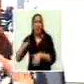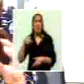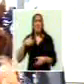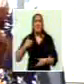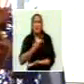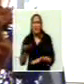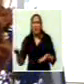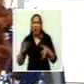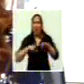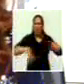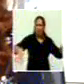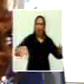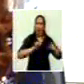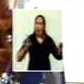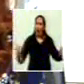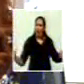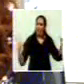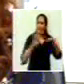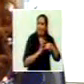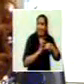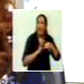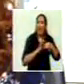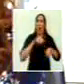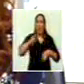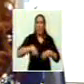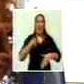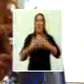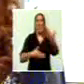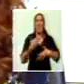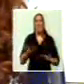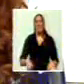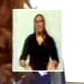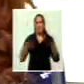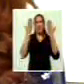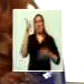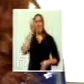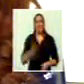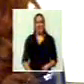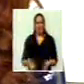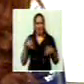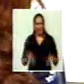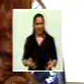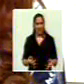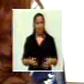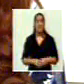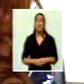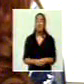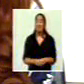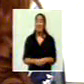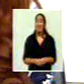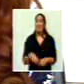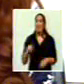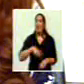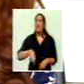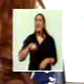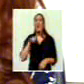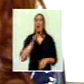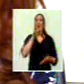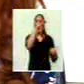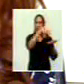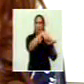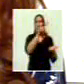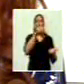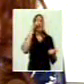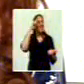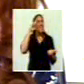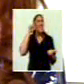aplicada, que es lo que hace a la riqueza y el desarrollo de un país. Y en eso estamos con esta construcción de Cerela, estos cuatro